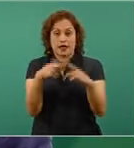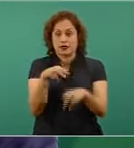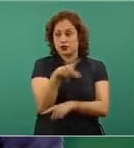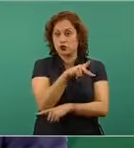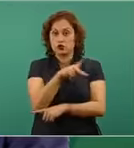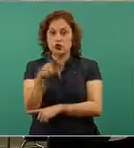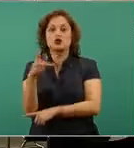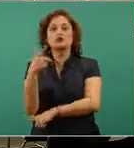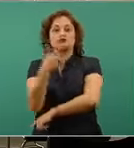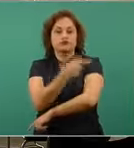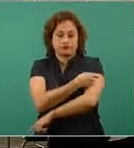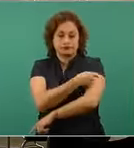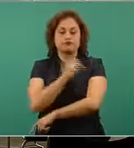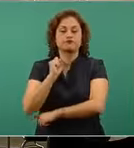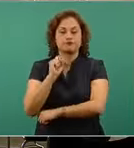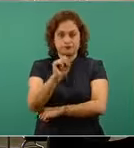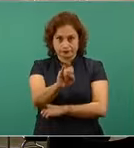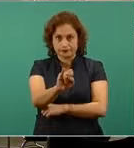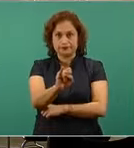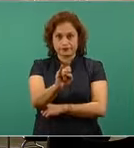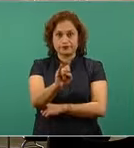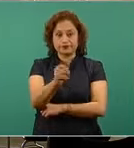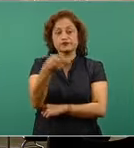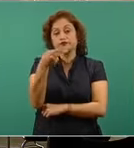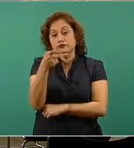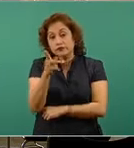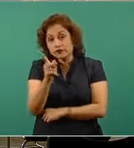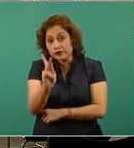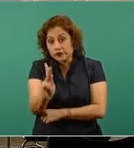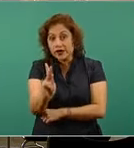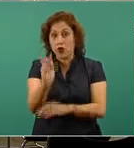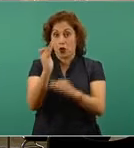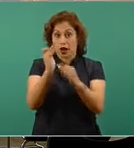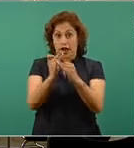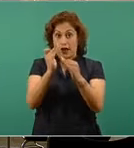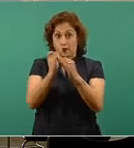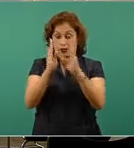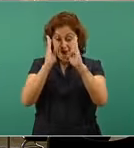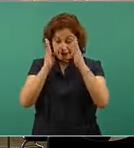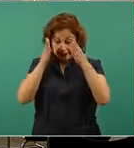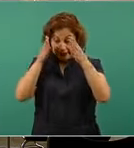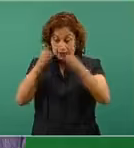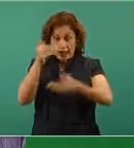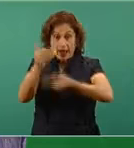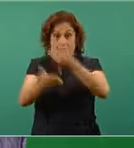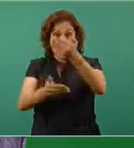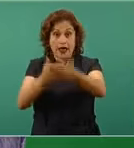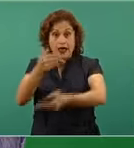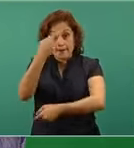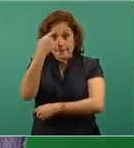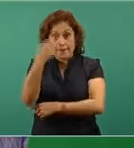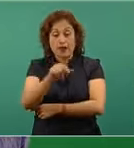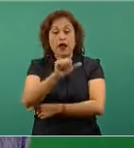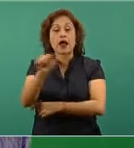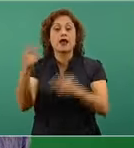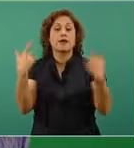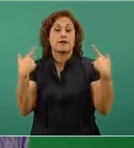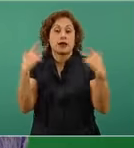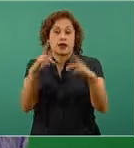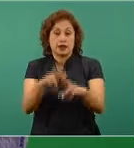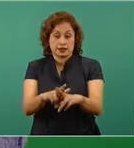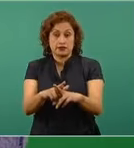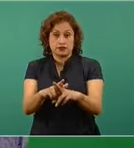incluidas. Pero efectivamente, en la medida en que ahorita no vamos a estar avanzando con la vacunación al sector